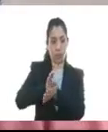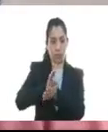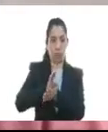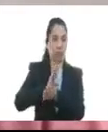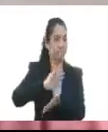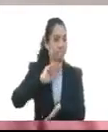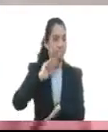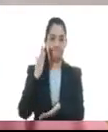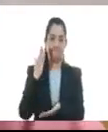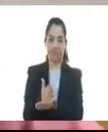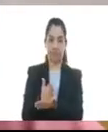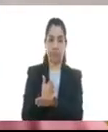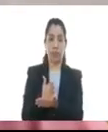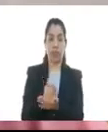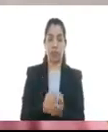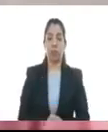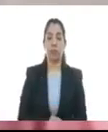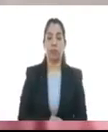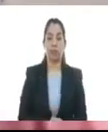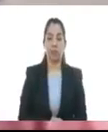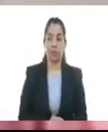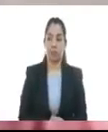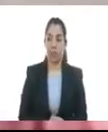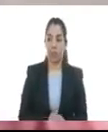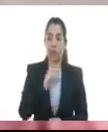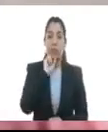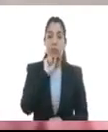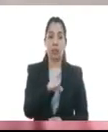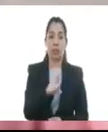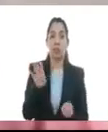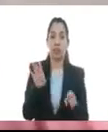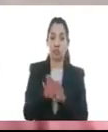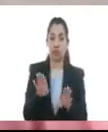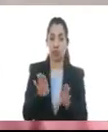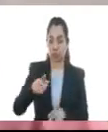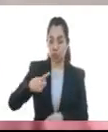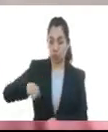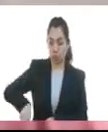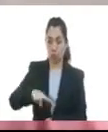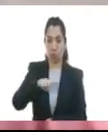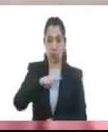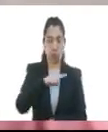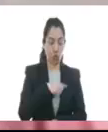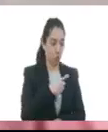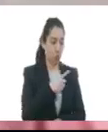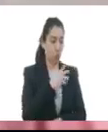hecho de, pues en el fondo se trata de darle voz a sectores que son